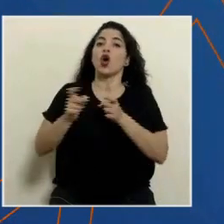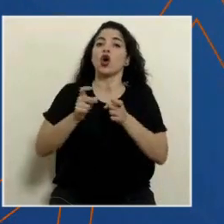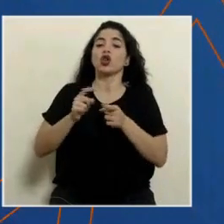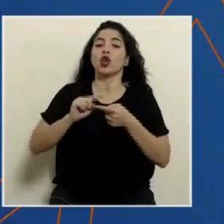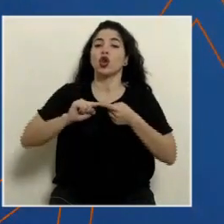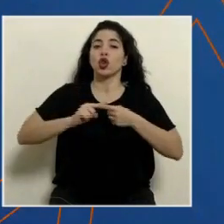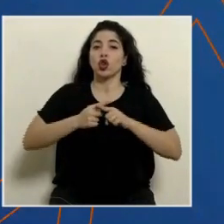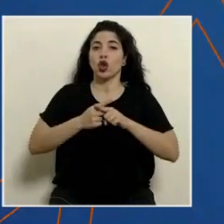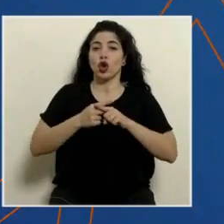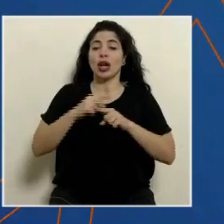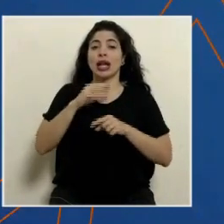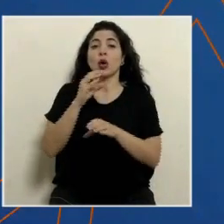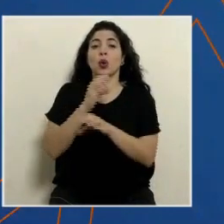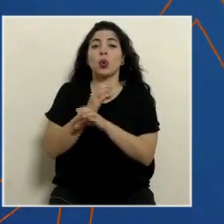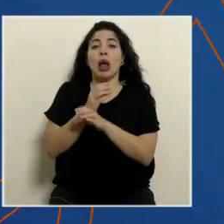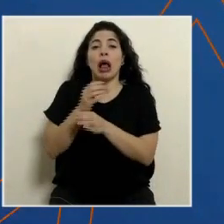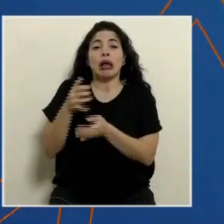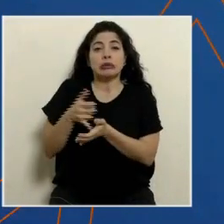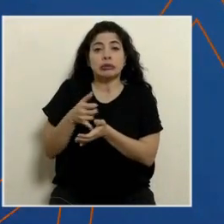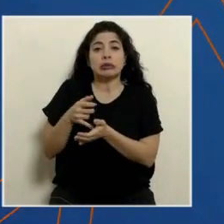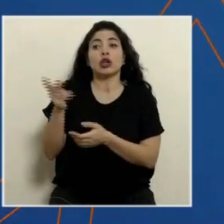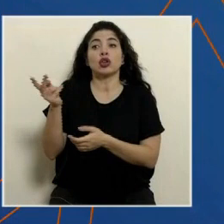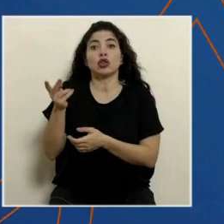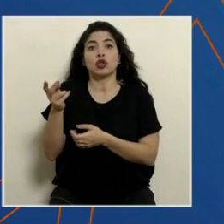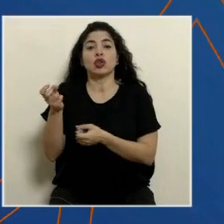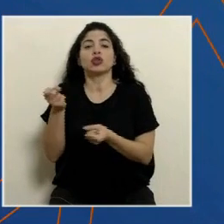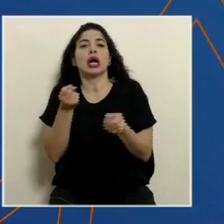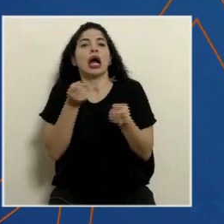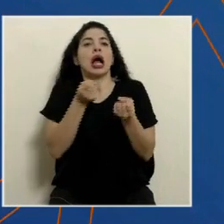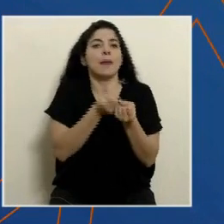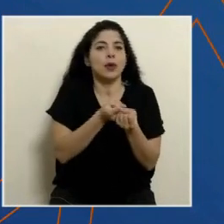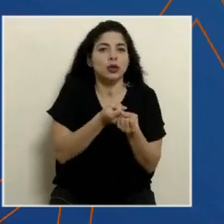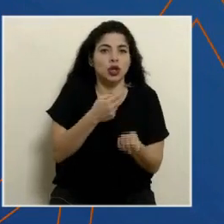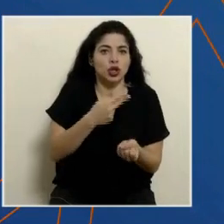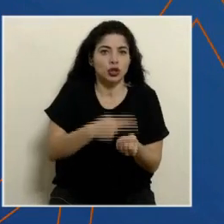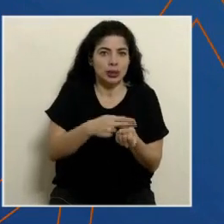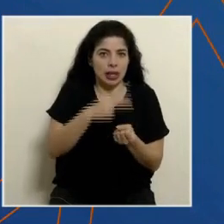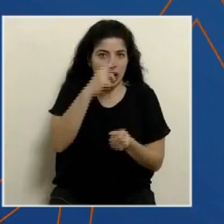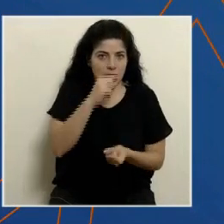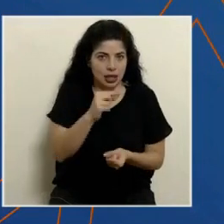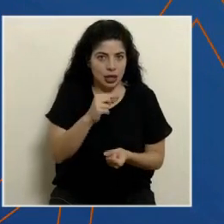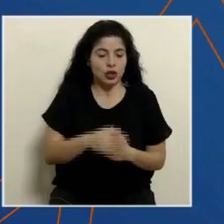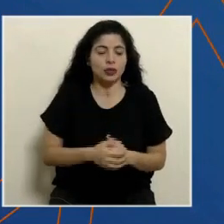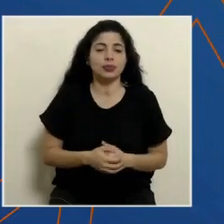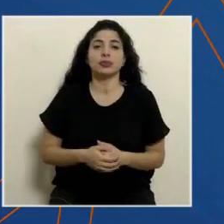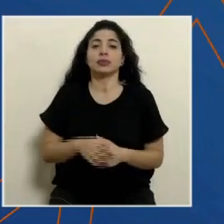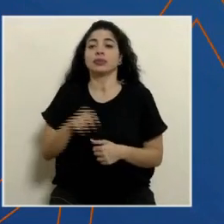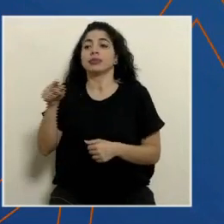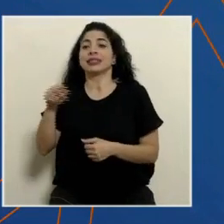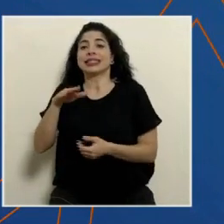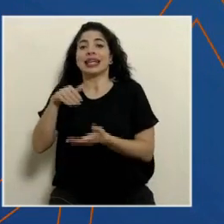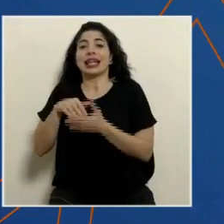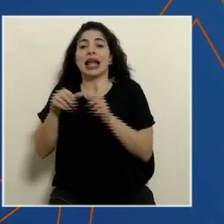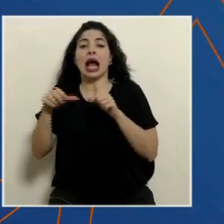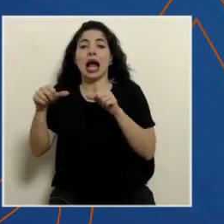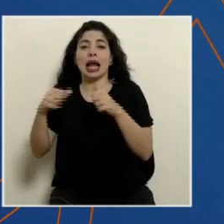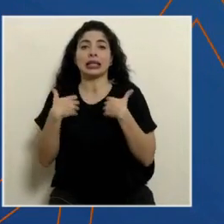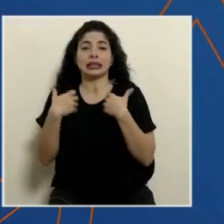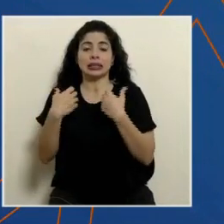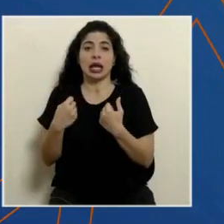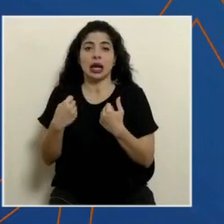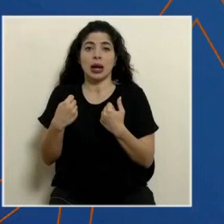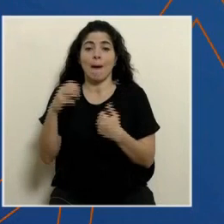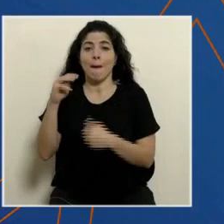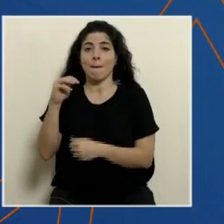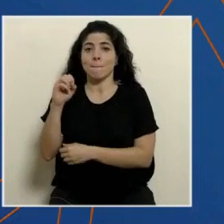Dolor y Cuidados Paliativos está apoyando al Hospital Calderón Guardia. La sede área de salud